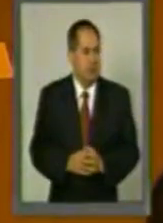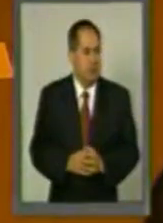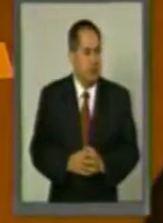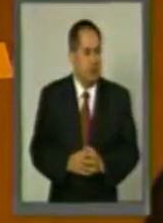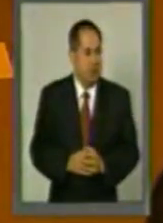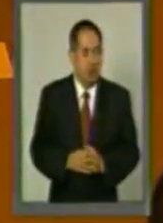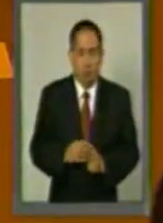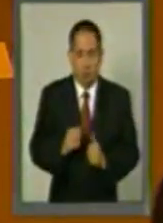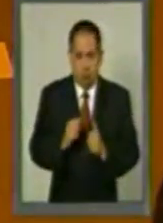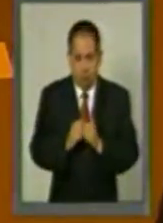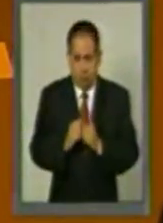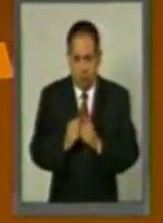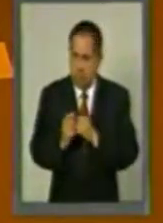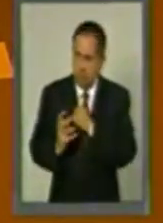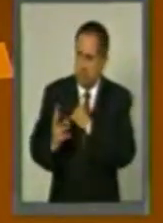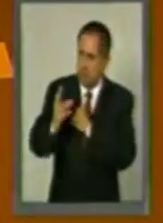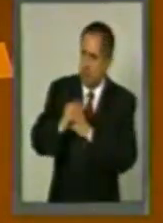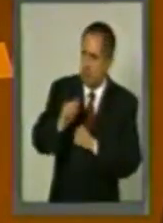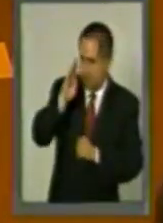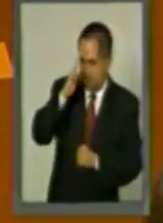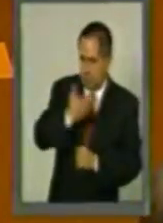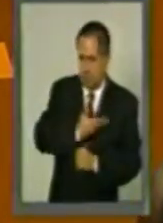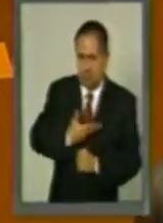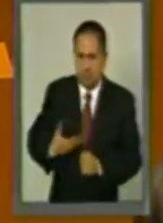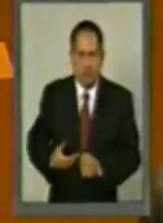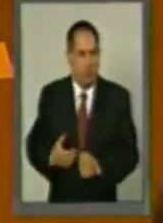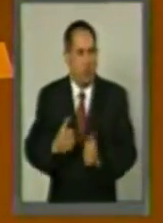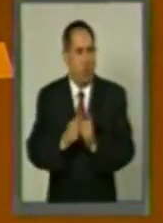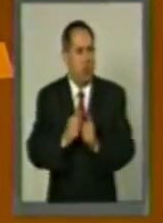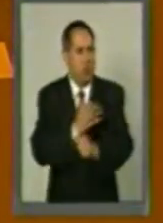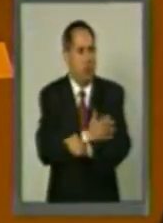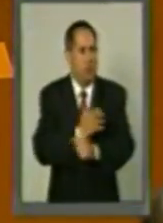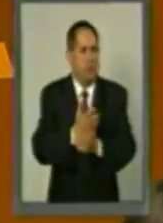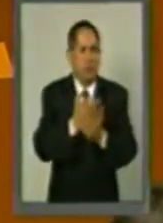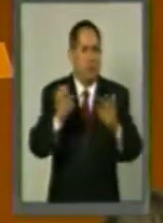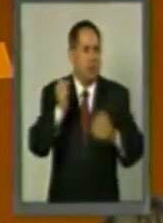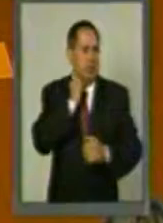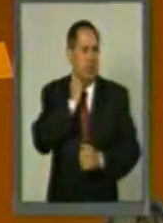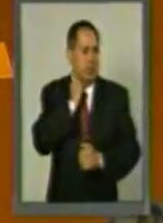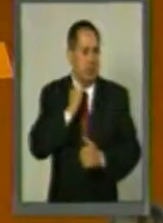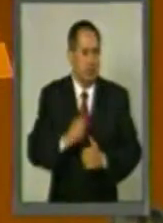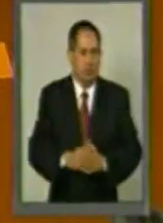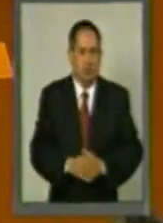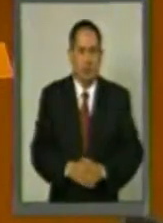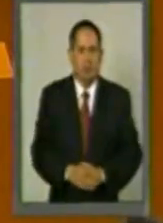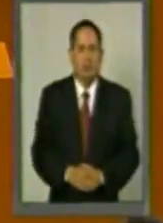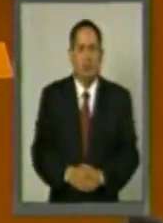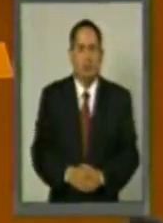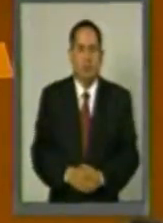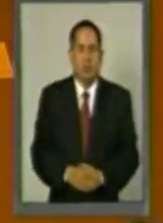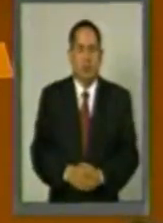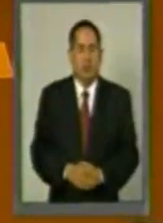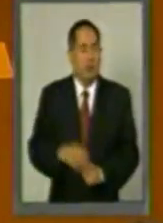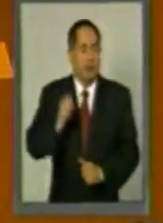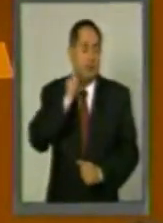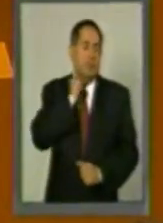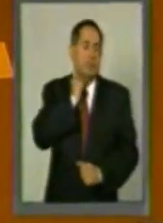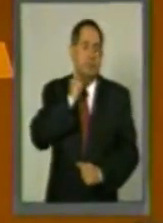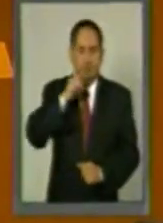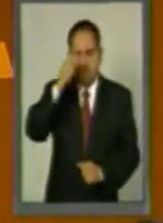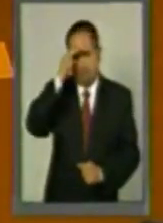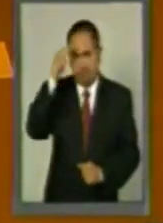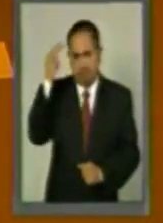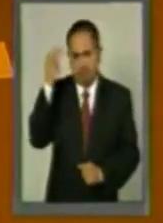su autorización, señor presidente, compañeros senadores. En el Senado de la